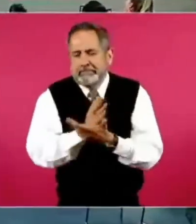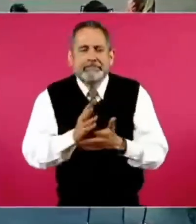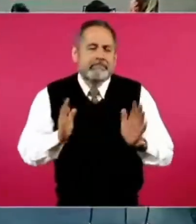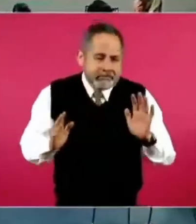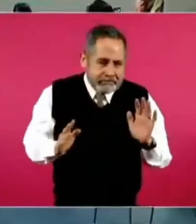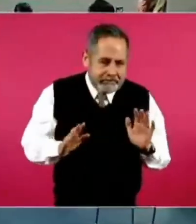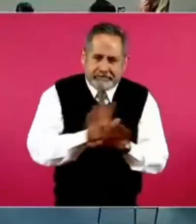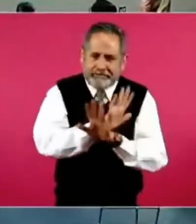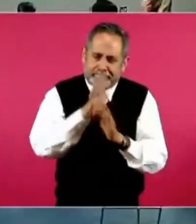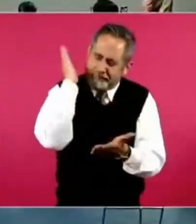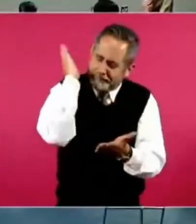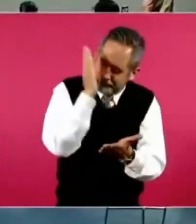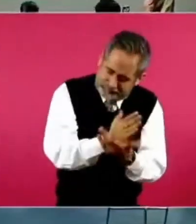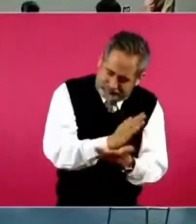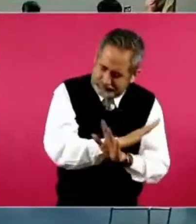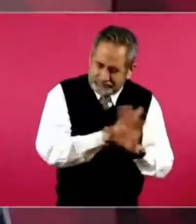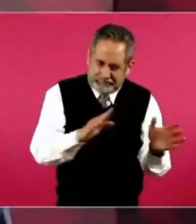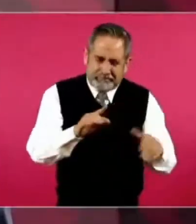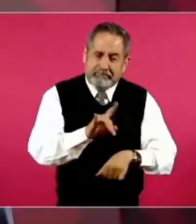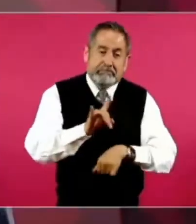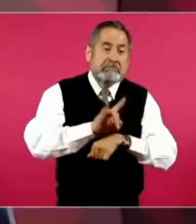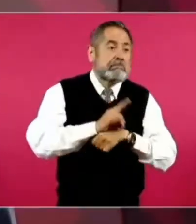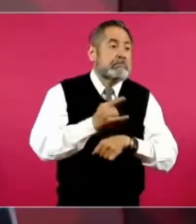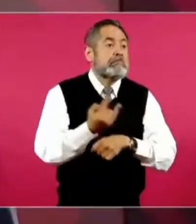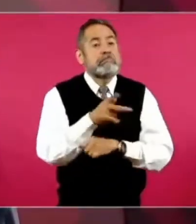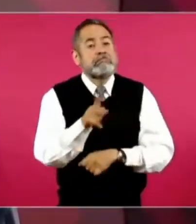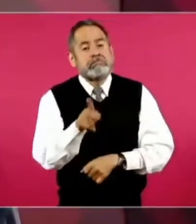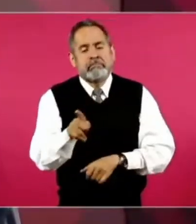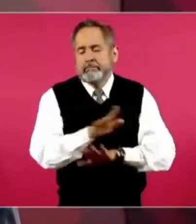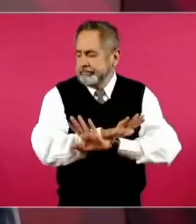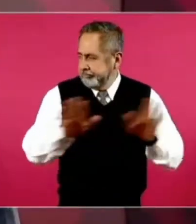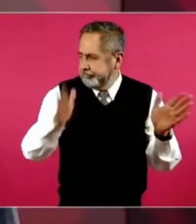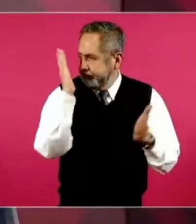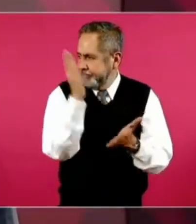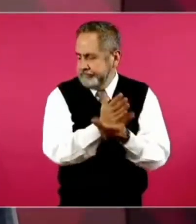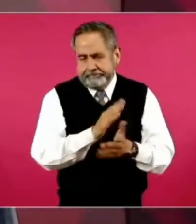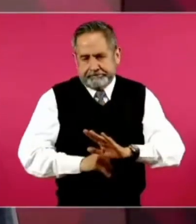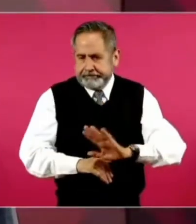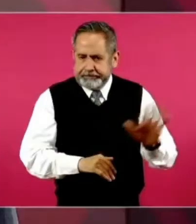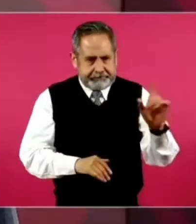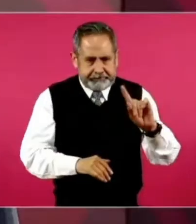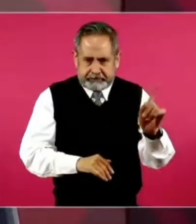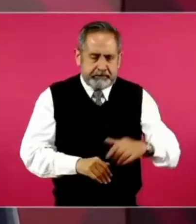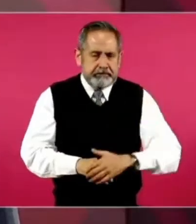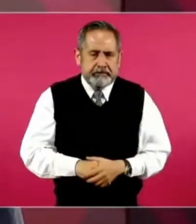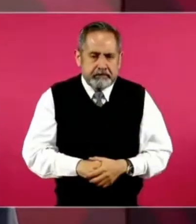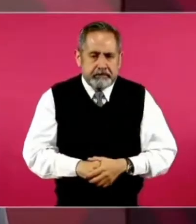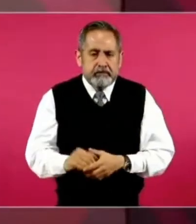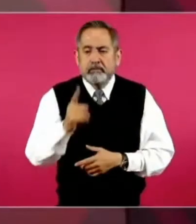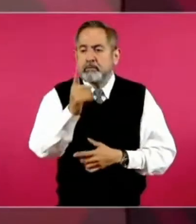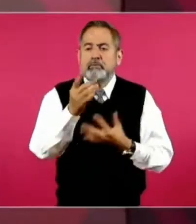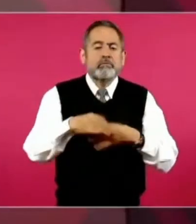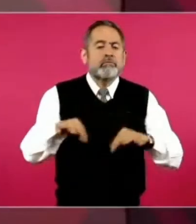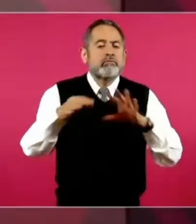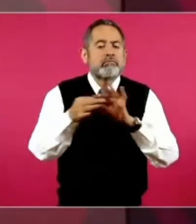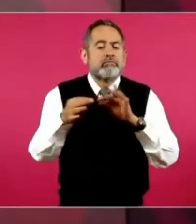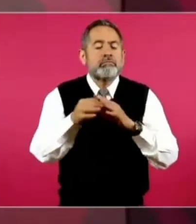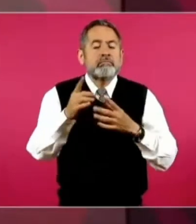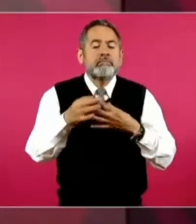ya basta de eso. Ya basta, y es importante